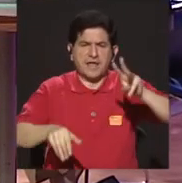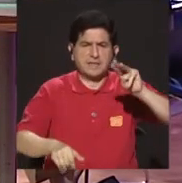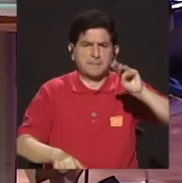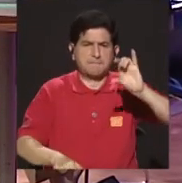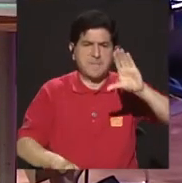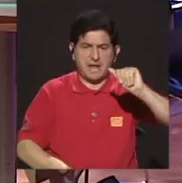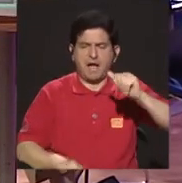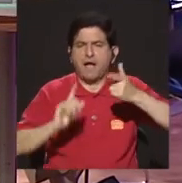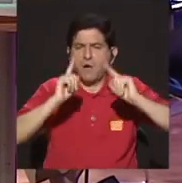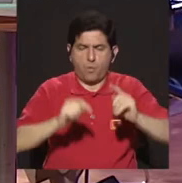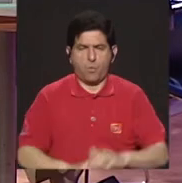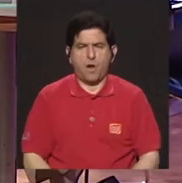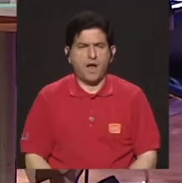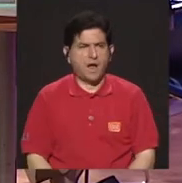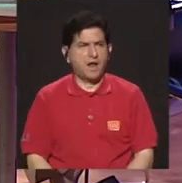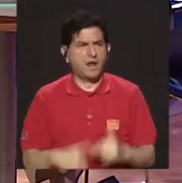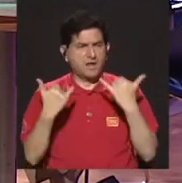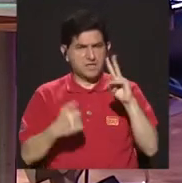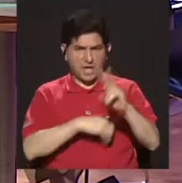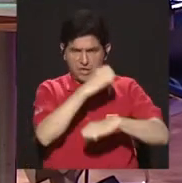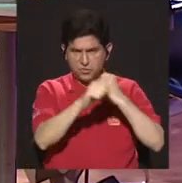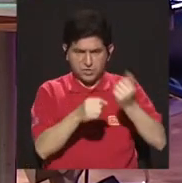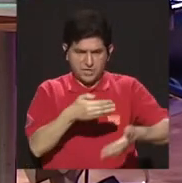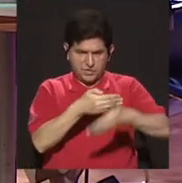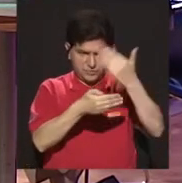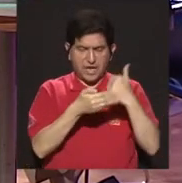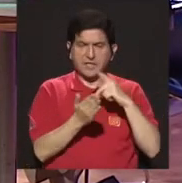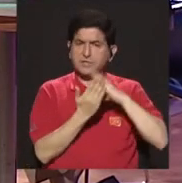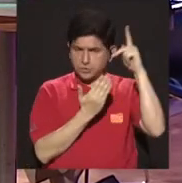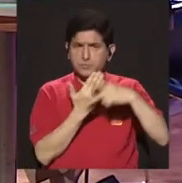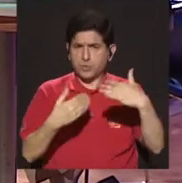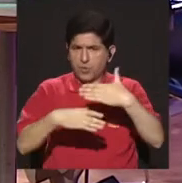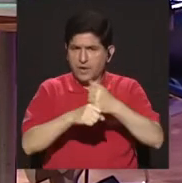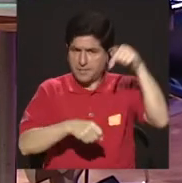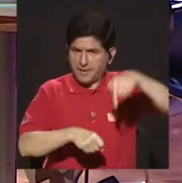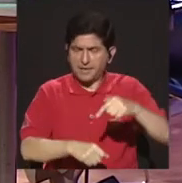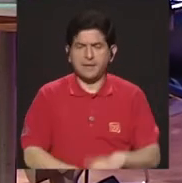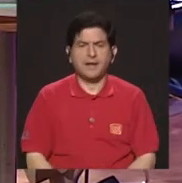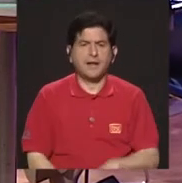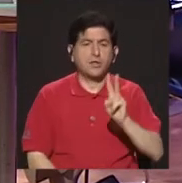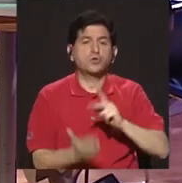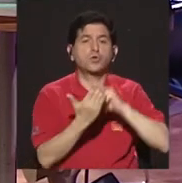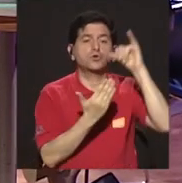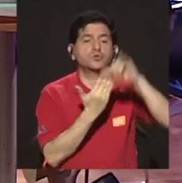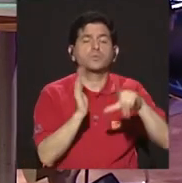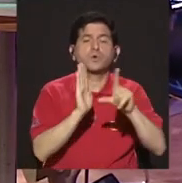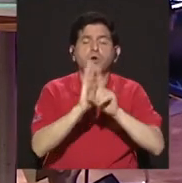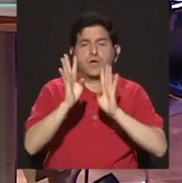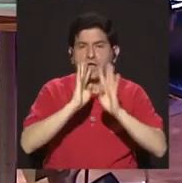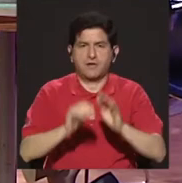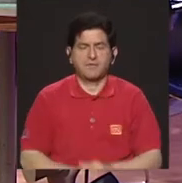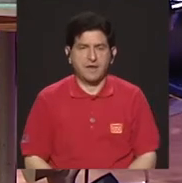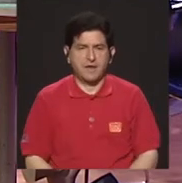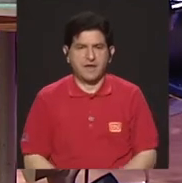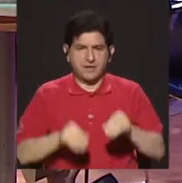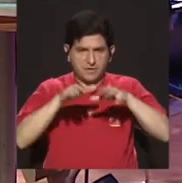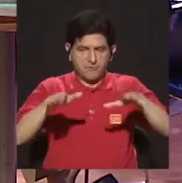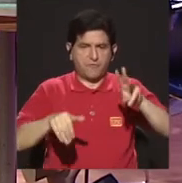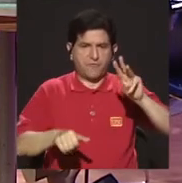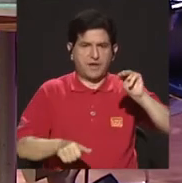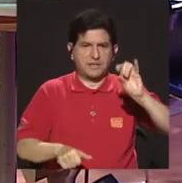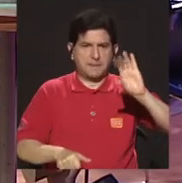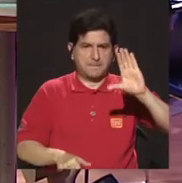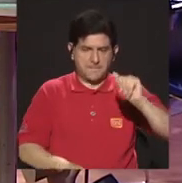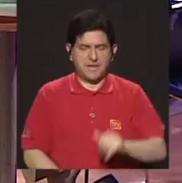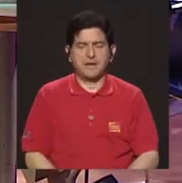hace bastante de hecho hace como dos años hicimos un programa también bueno si hay que hay que hablar de los proyectos de ley en rítmica tiene un proyecto de ley que